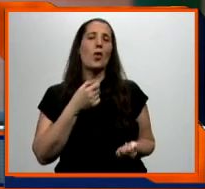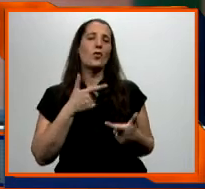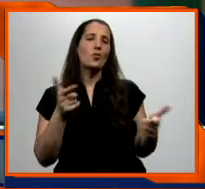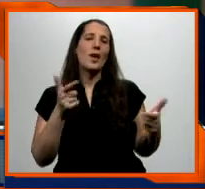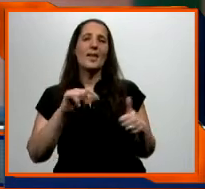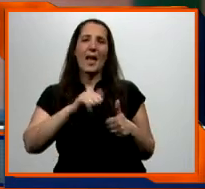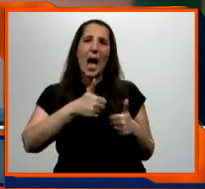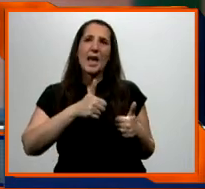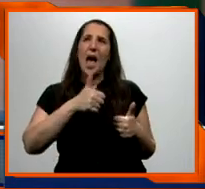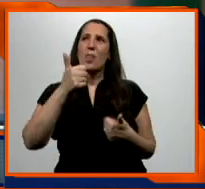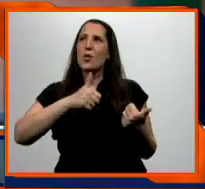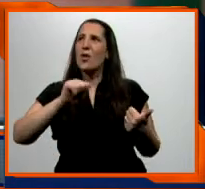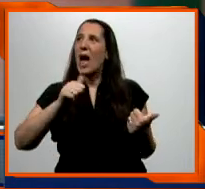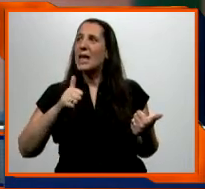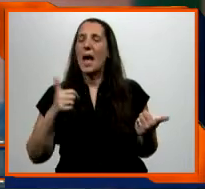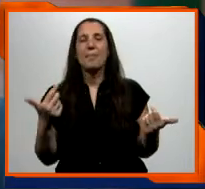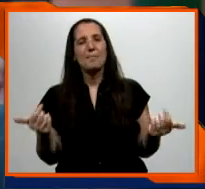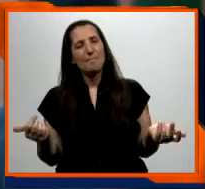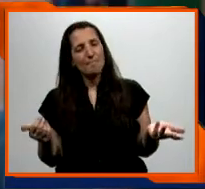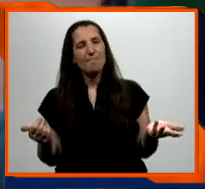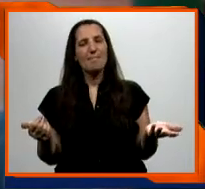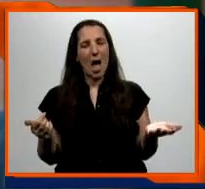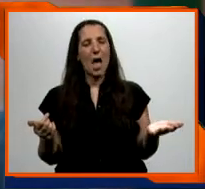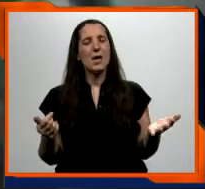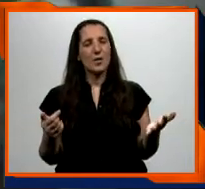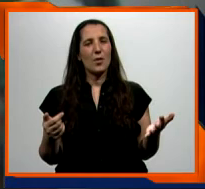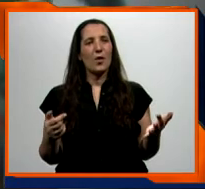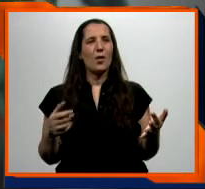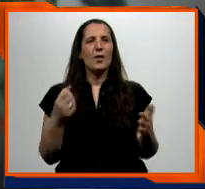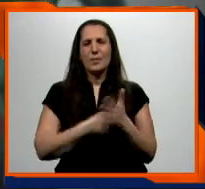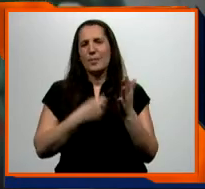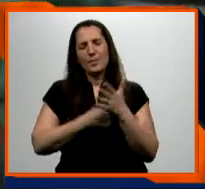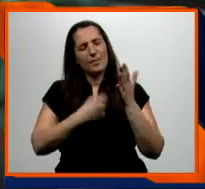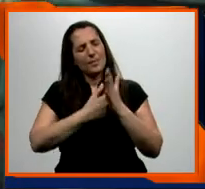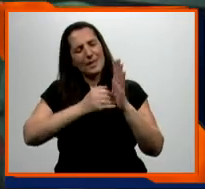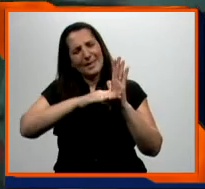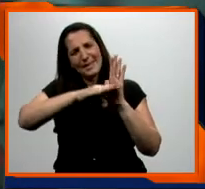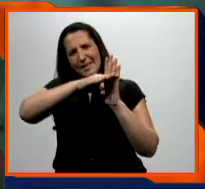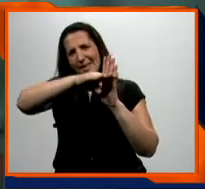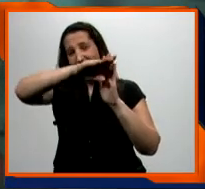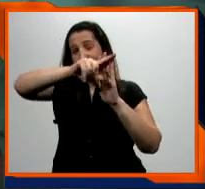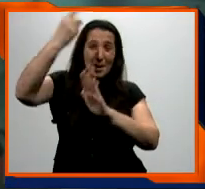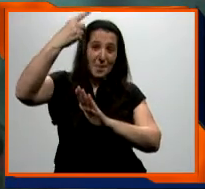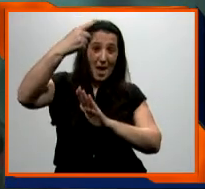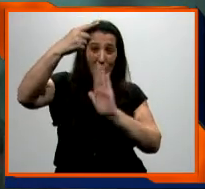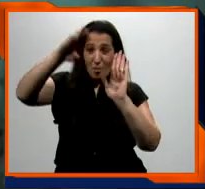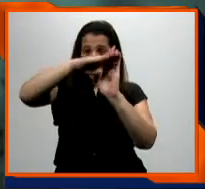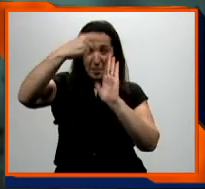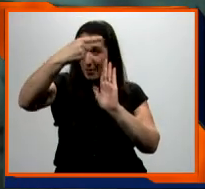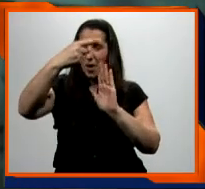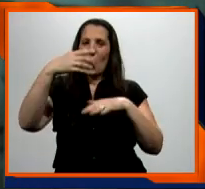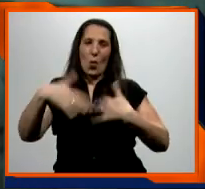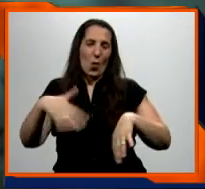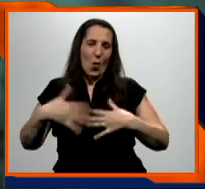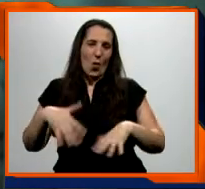y ganar más torneos que en otro momento, pero llegar al número uno necesitas más que eso y creo que eso sería